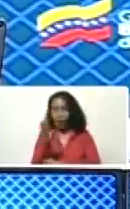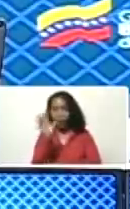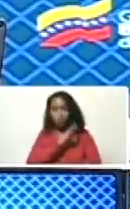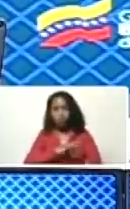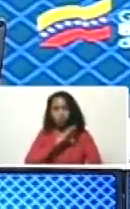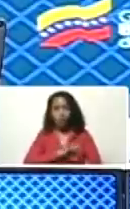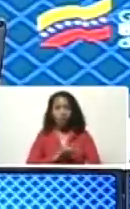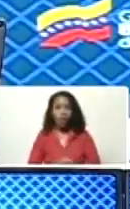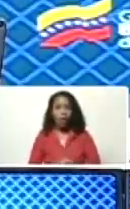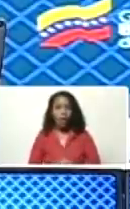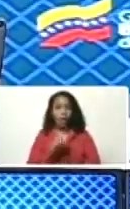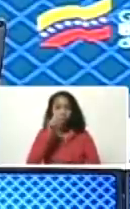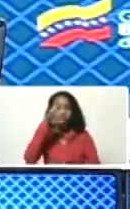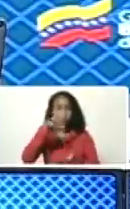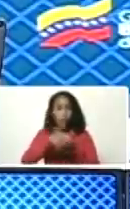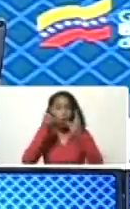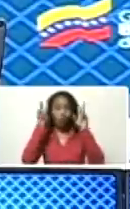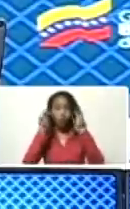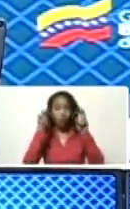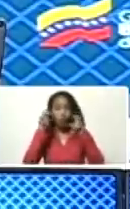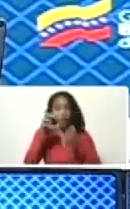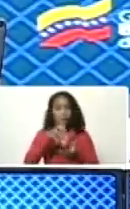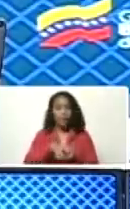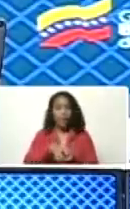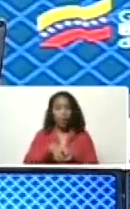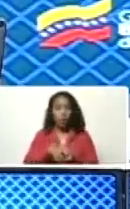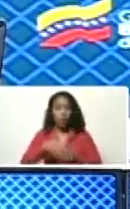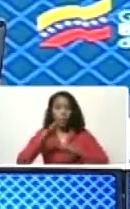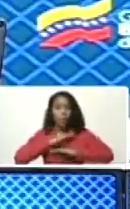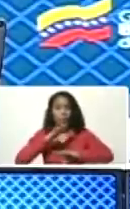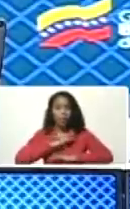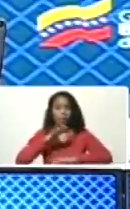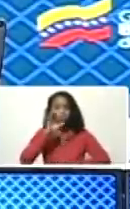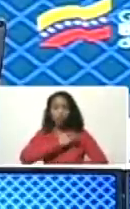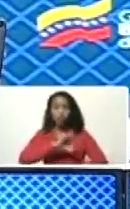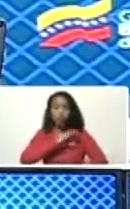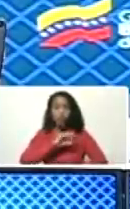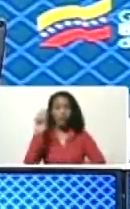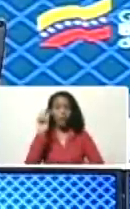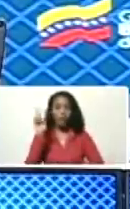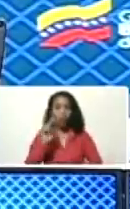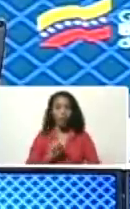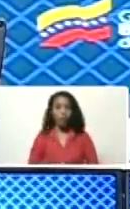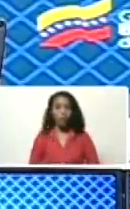social de un Estado nuevo, el Estado de Bienestar Socialista de Venezuela.